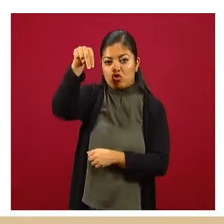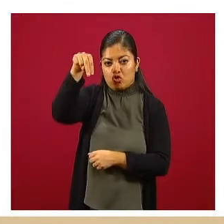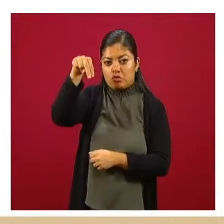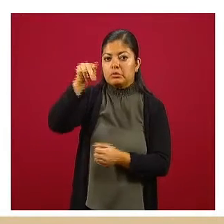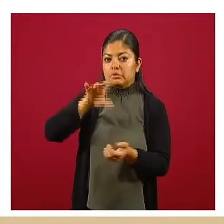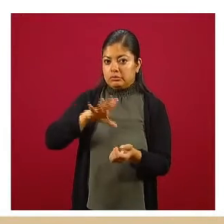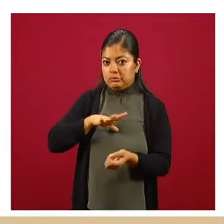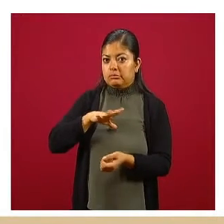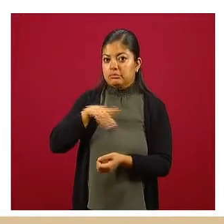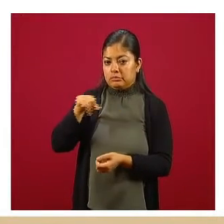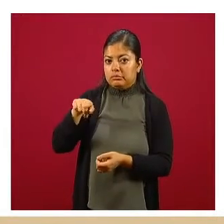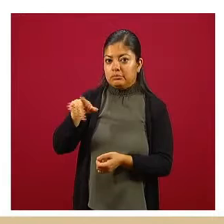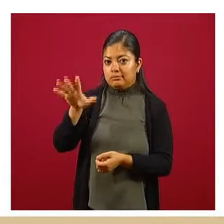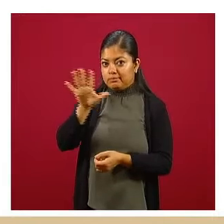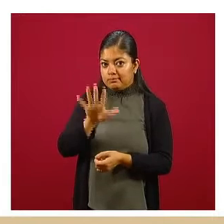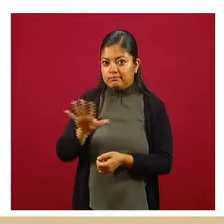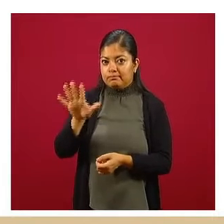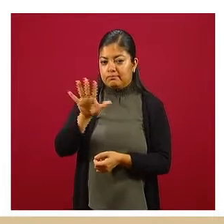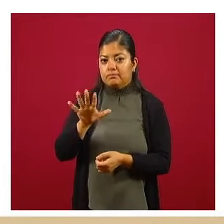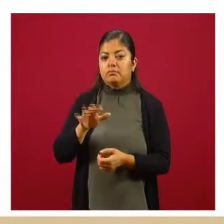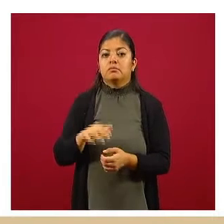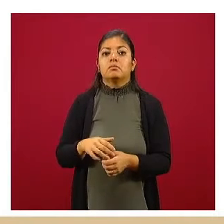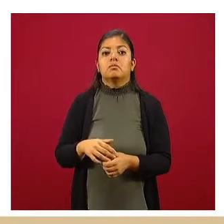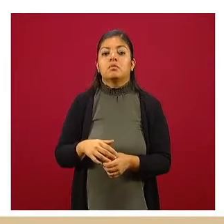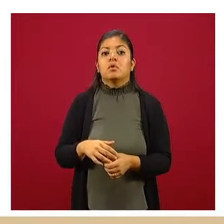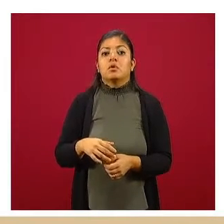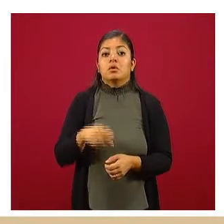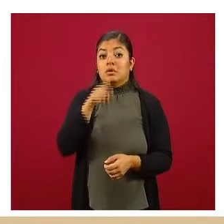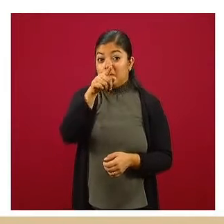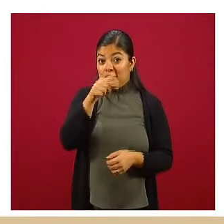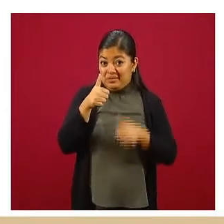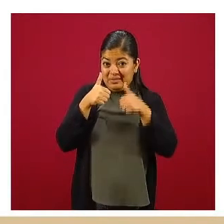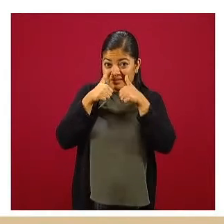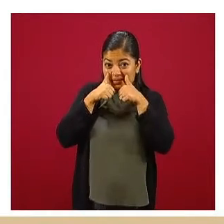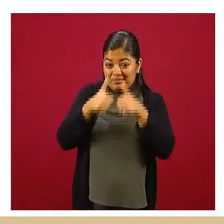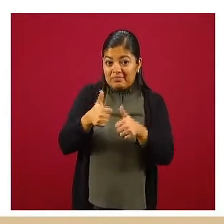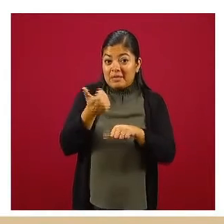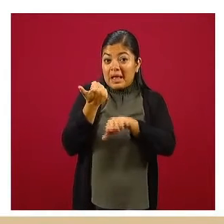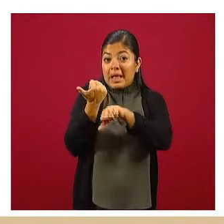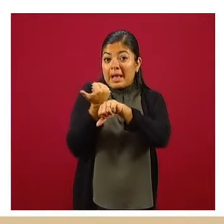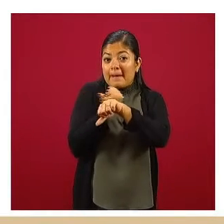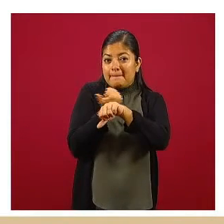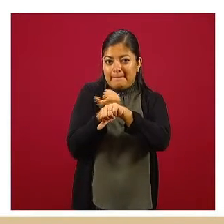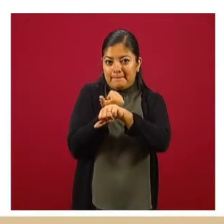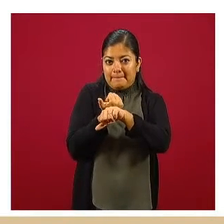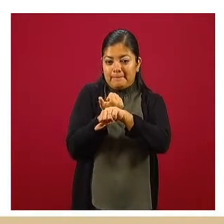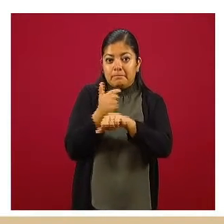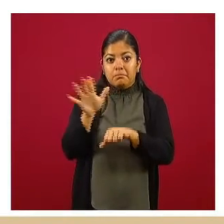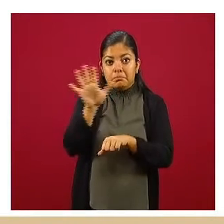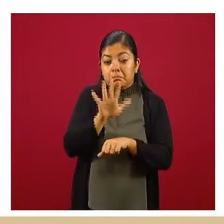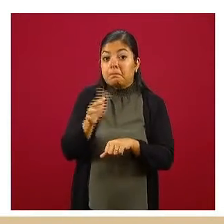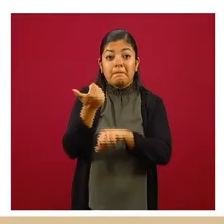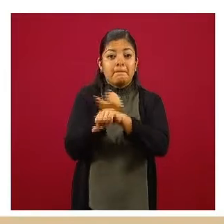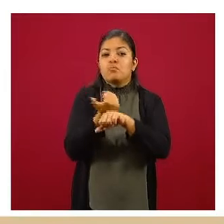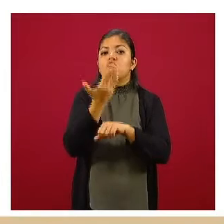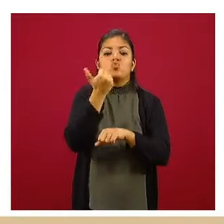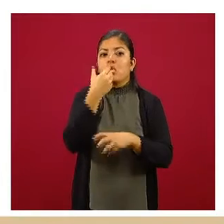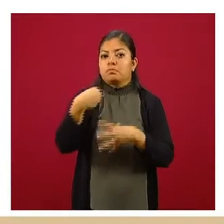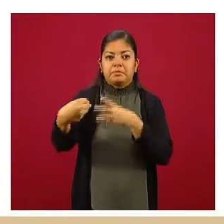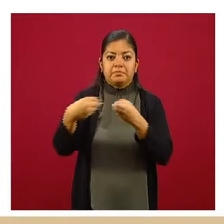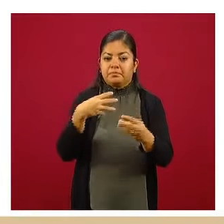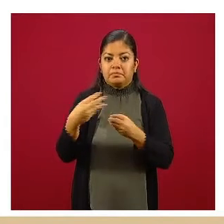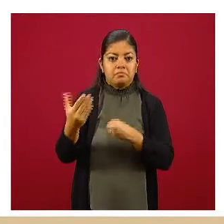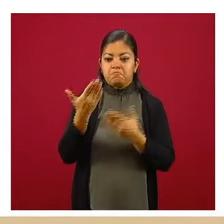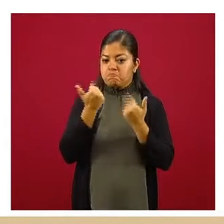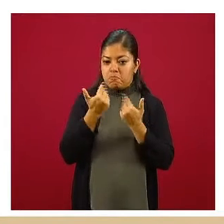una región con estas características. Noten, no pierdan de vista lo amarillo. En lo amarillo no hay contagios tampoco,